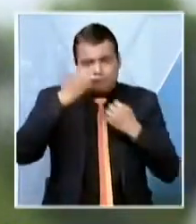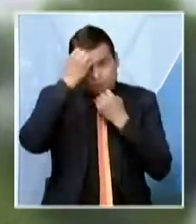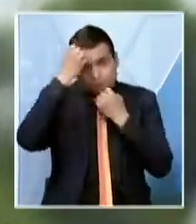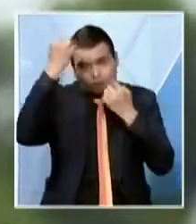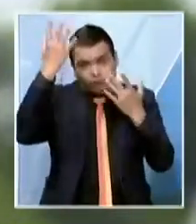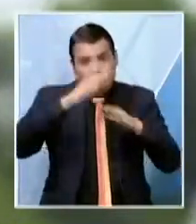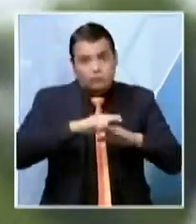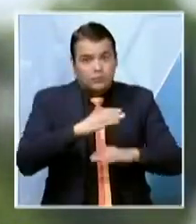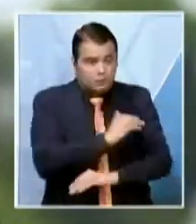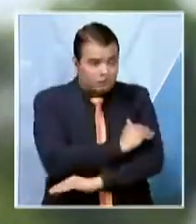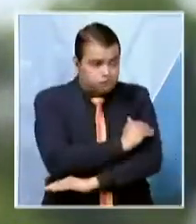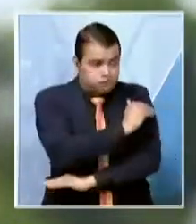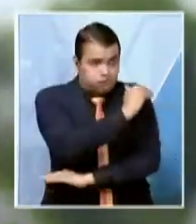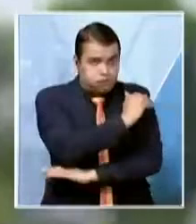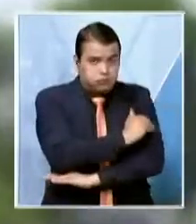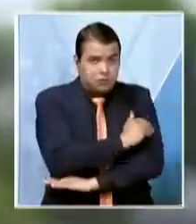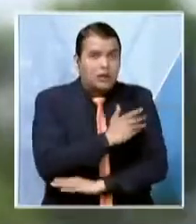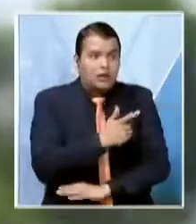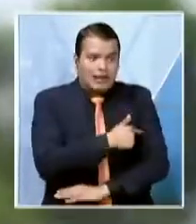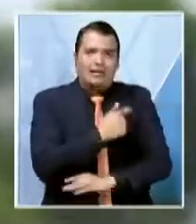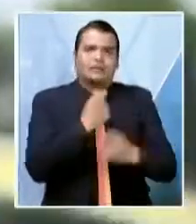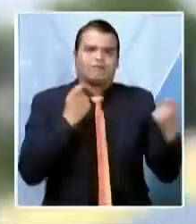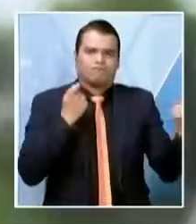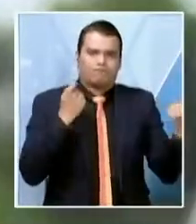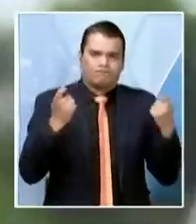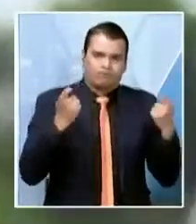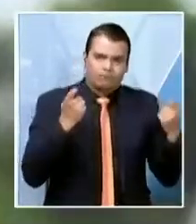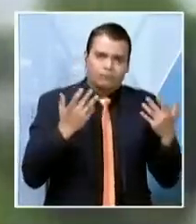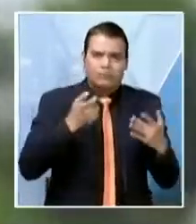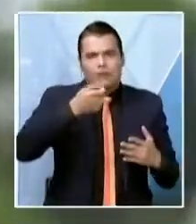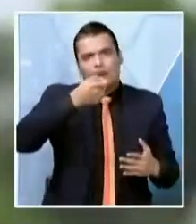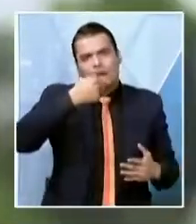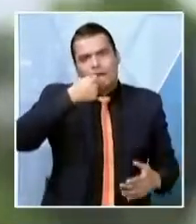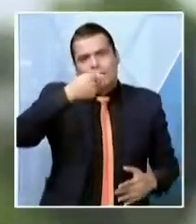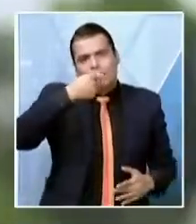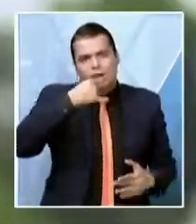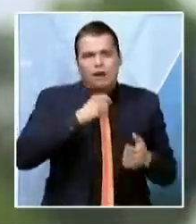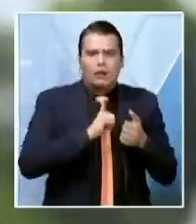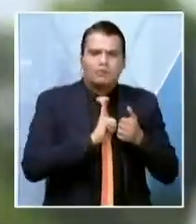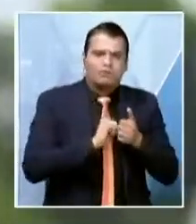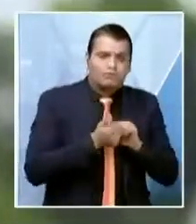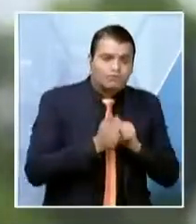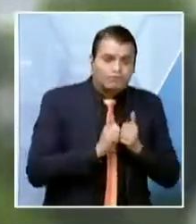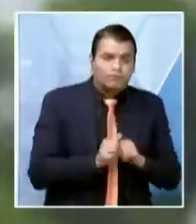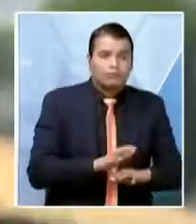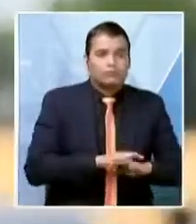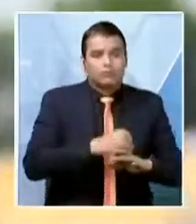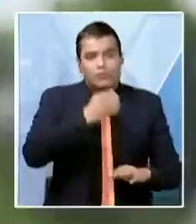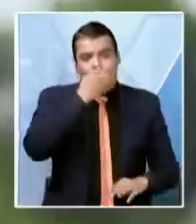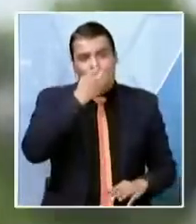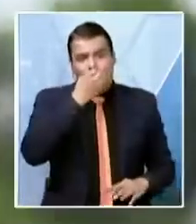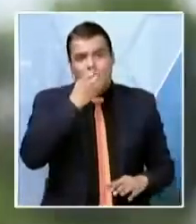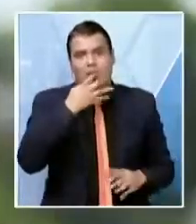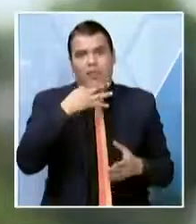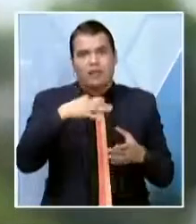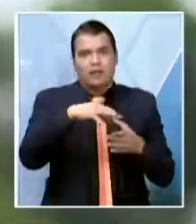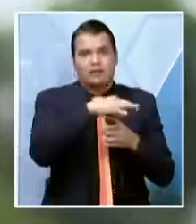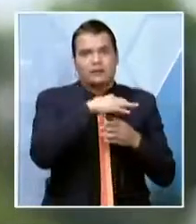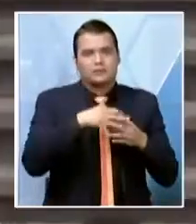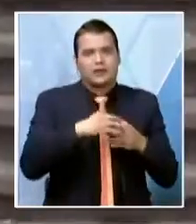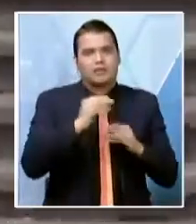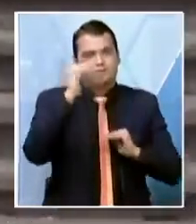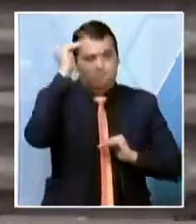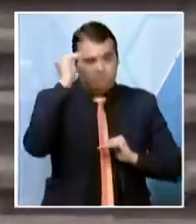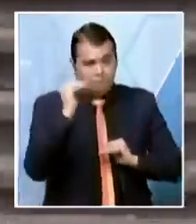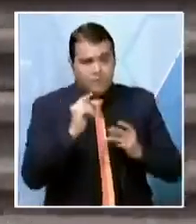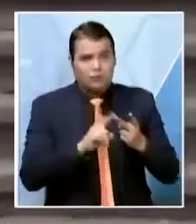pero debe tener su presión arterial controlada, debe tomarse su medicamento, hacer ejercicio y comer bajo de sal. Si usted es diabético,